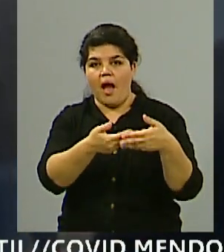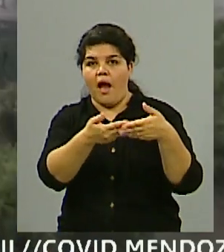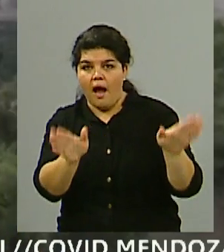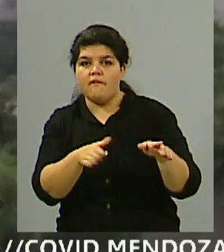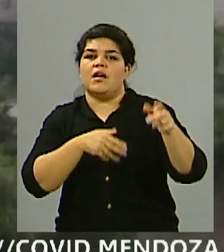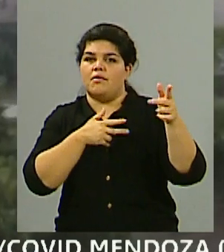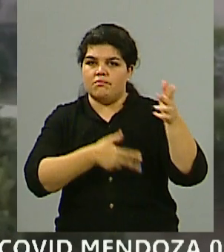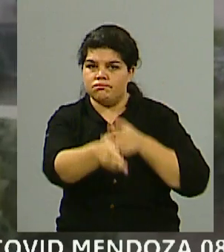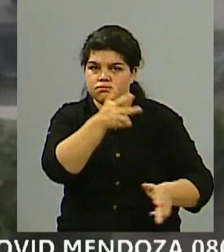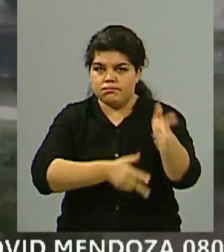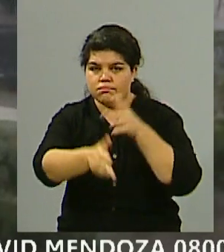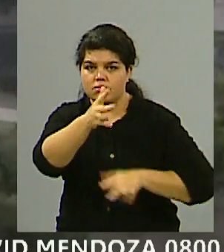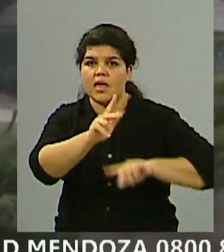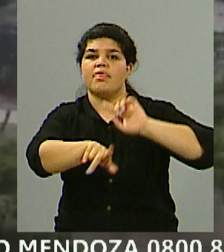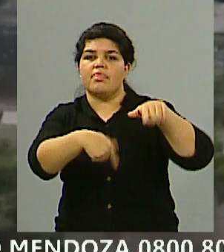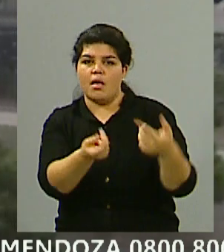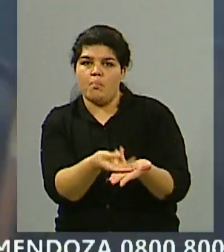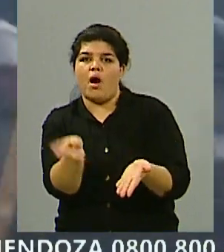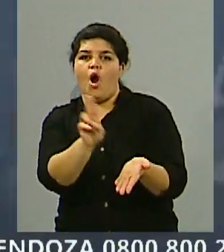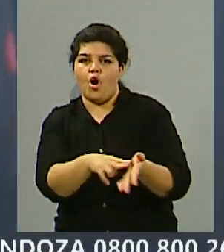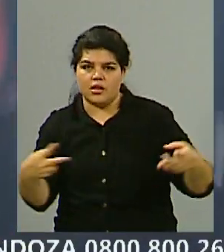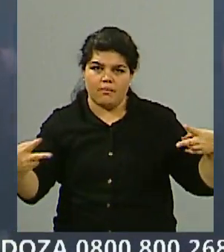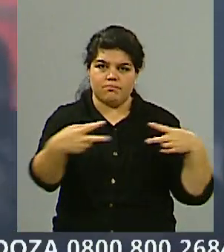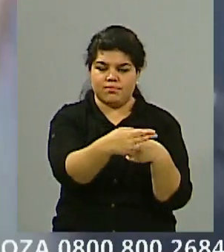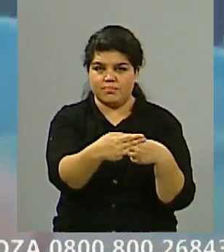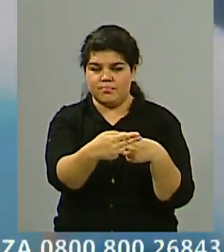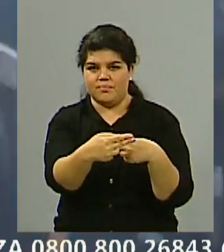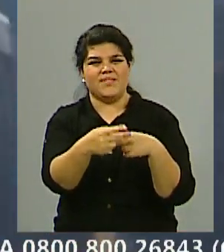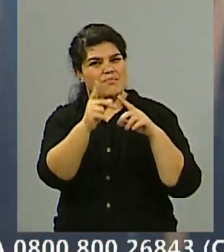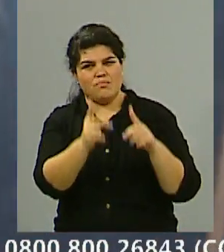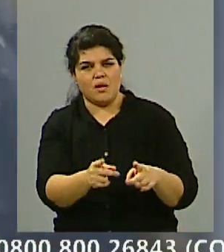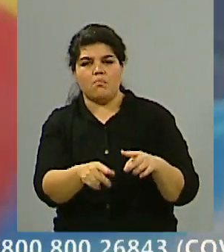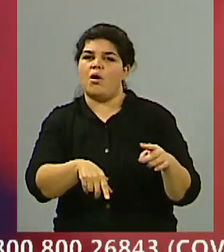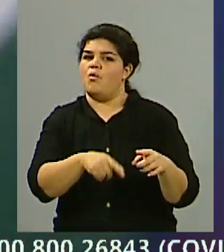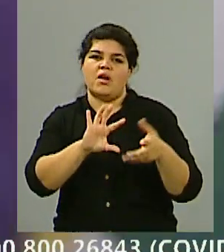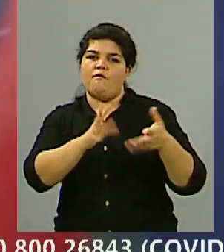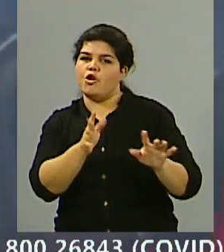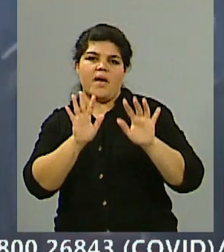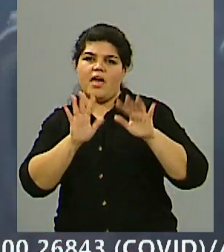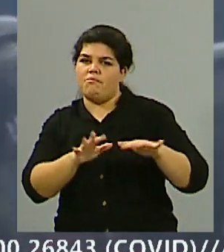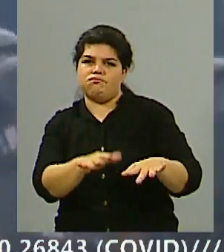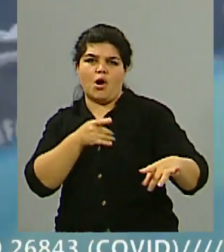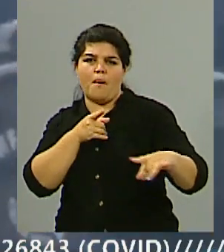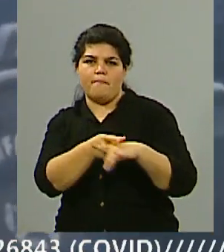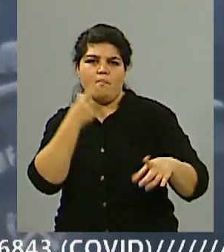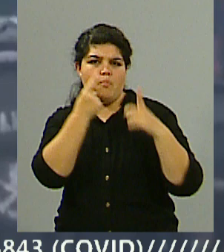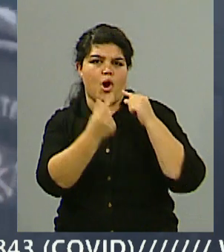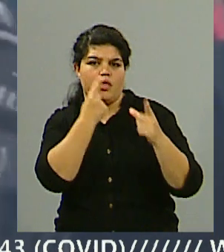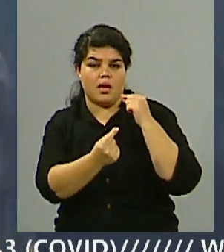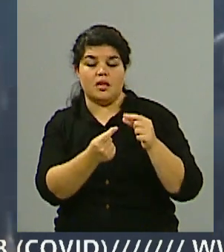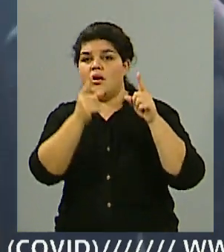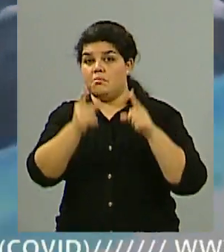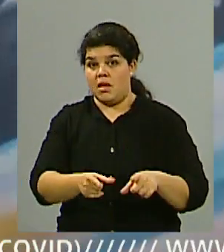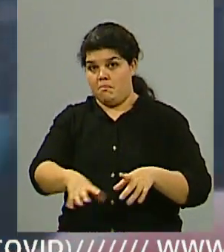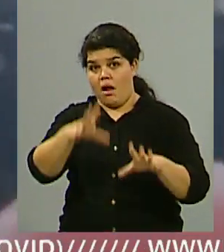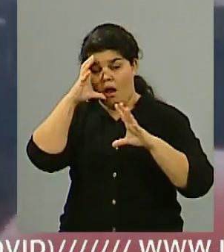de vehículos y del transporte en general algunos minutos y vuelve el corte en protesta. Bueno, lo cierto es que recordemos que hubo una reforma con la que